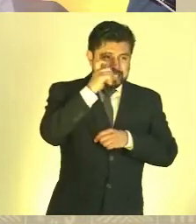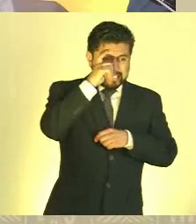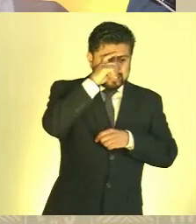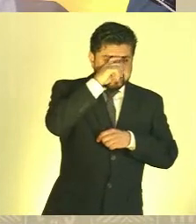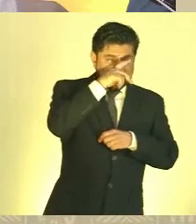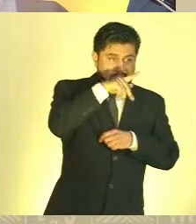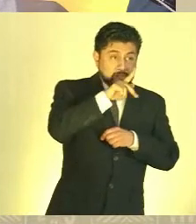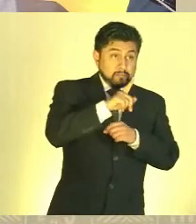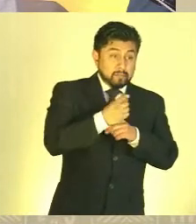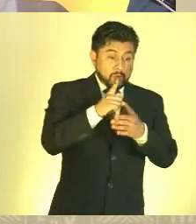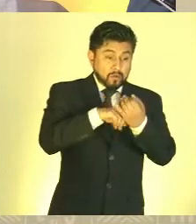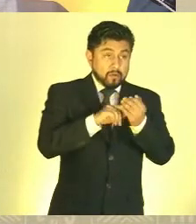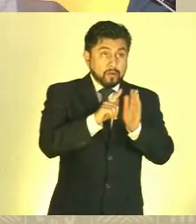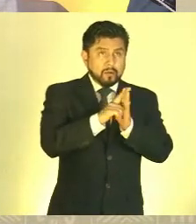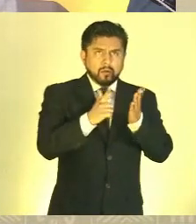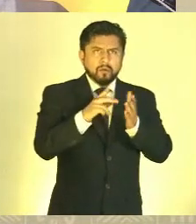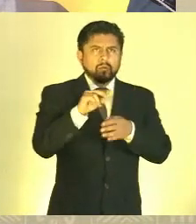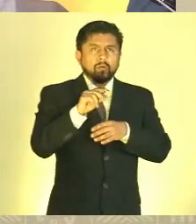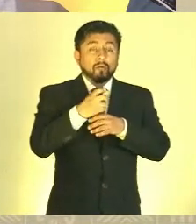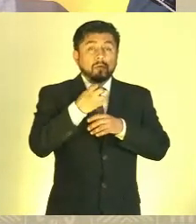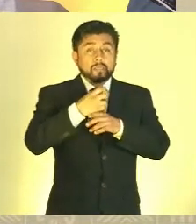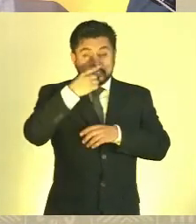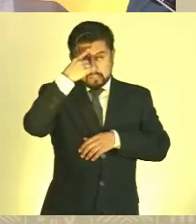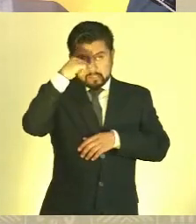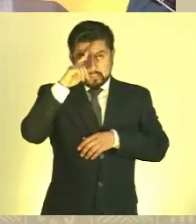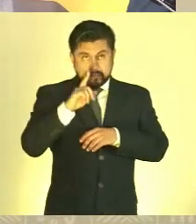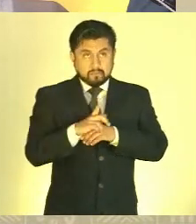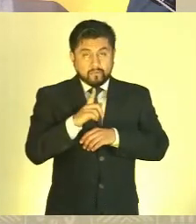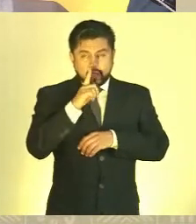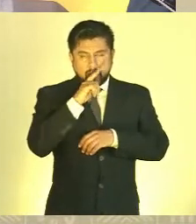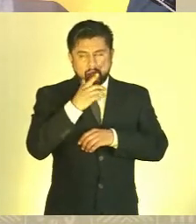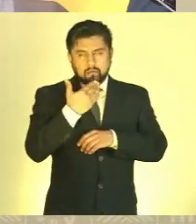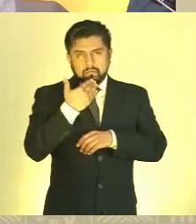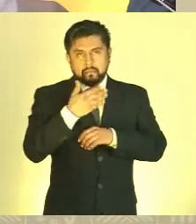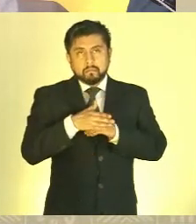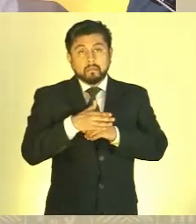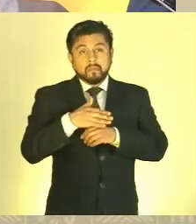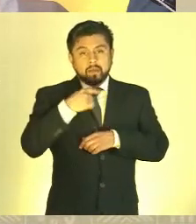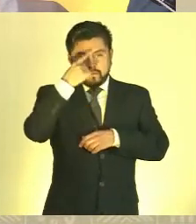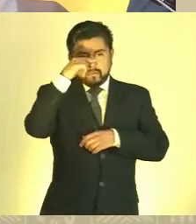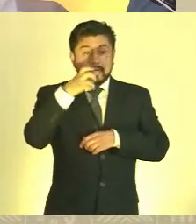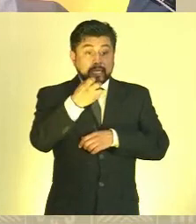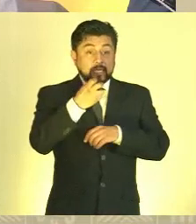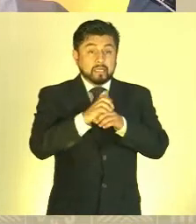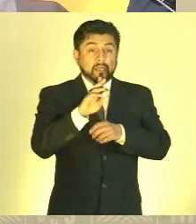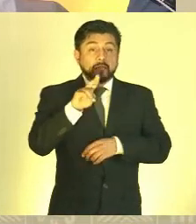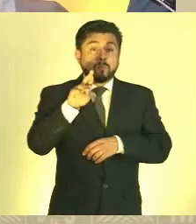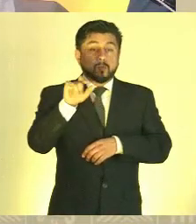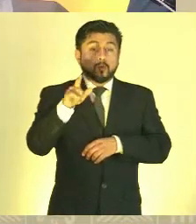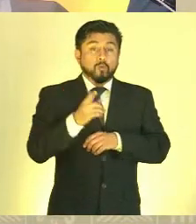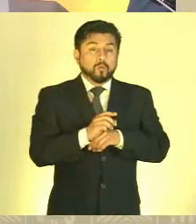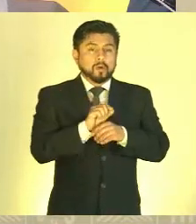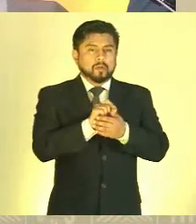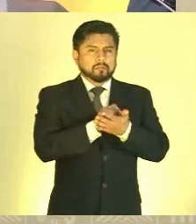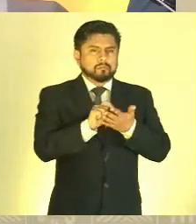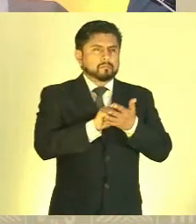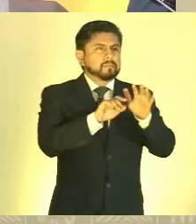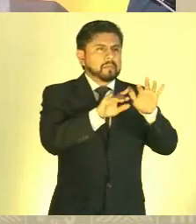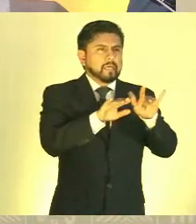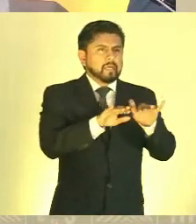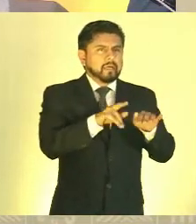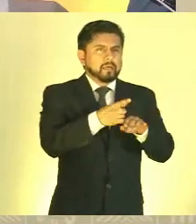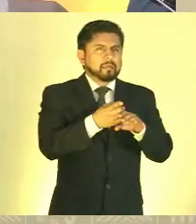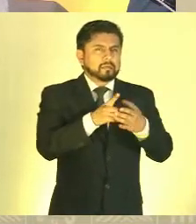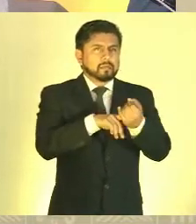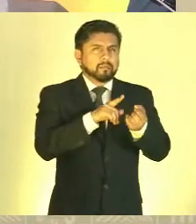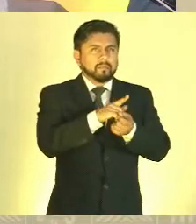accesible para todos. Incluso hasta escribe Bruno la nota que la periodista escribe en